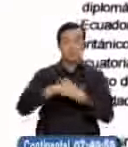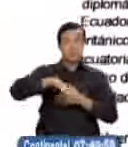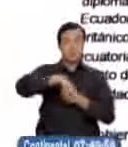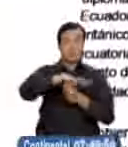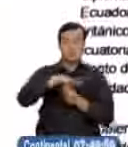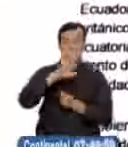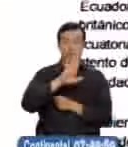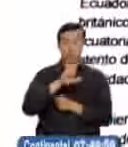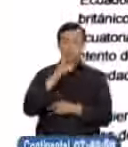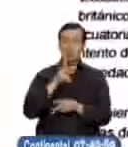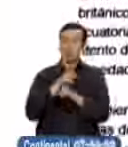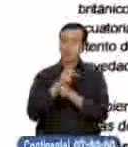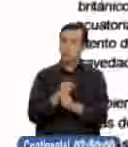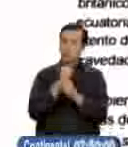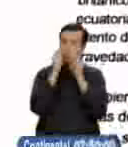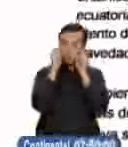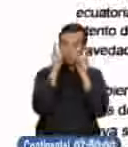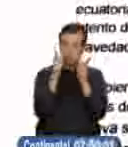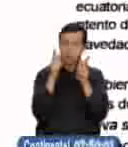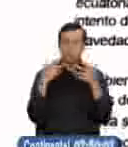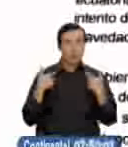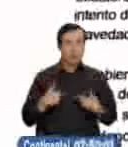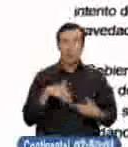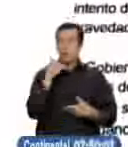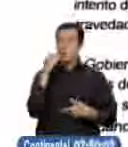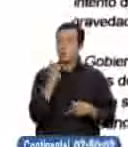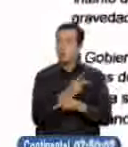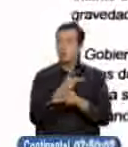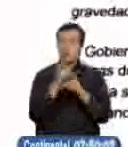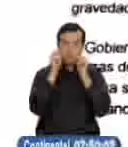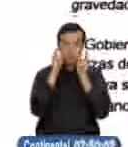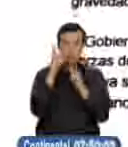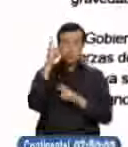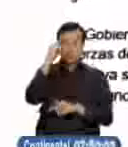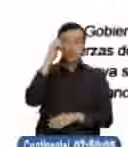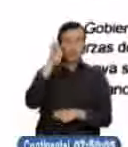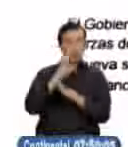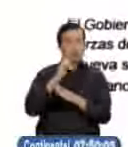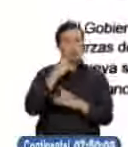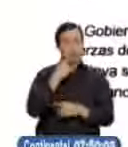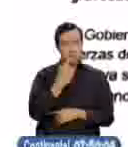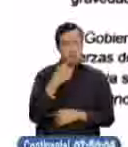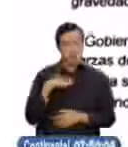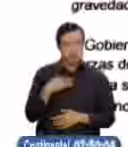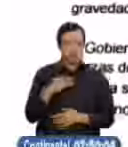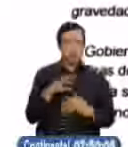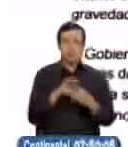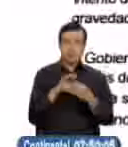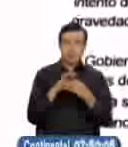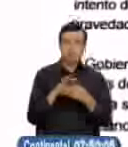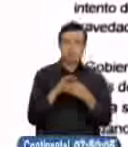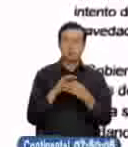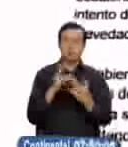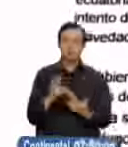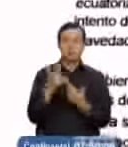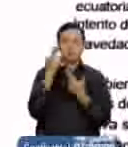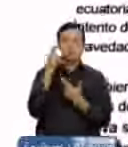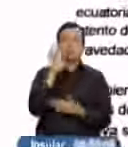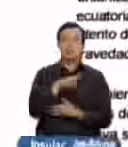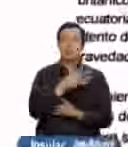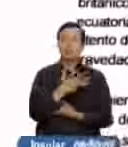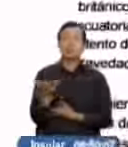obligación de brindar las seguridades necesarias contra toda intrusión o daño. El gobierno de Ecuador expresa su voluntad de cooperación con las fuerzas de seguridad del Reino